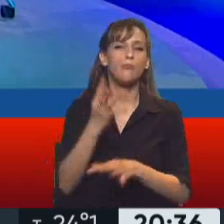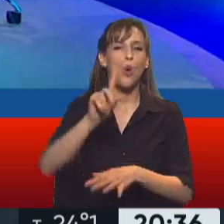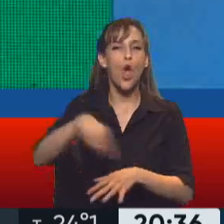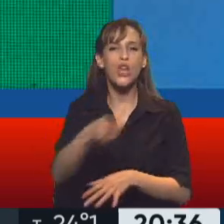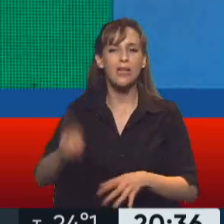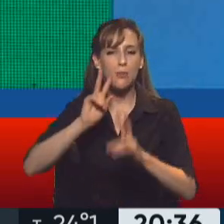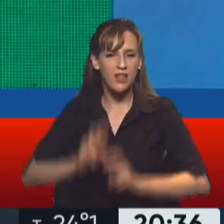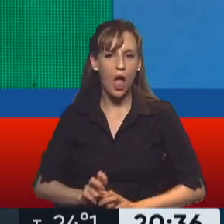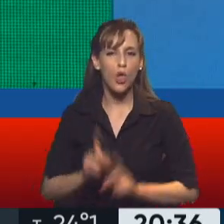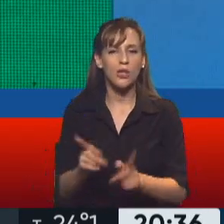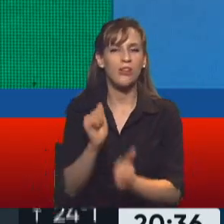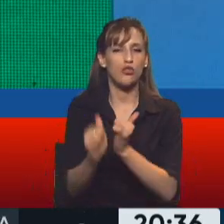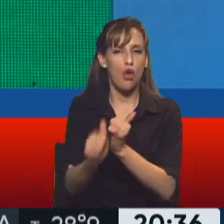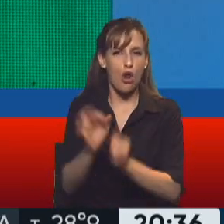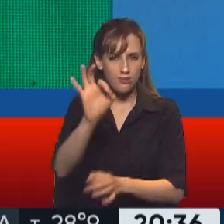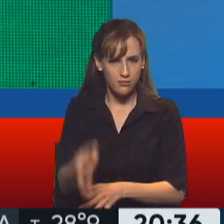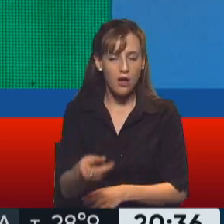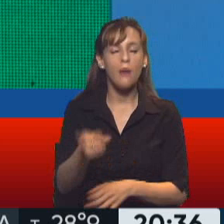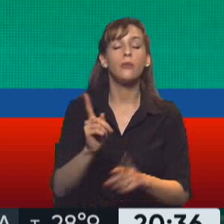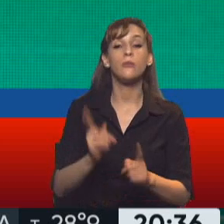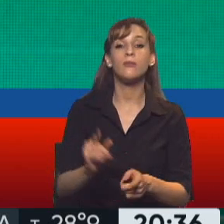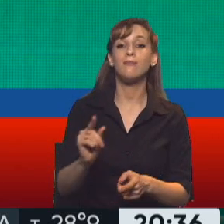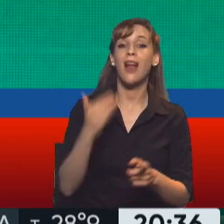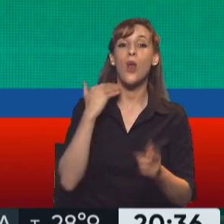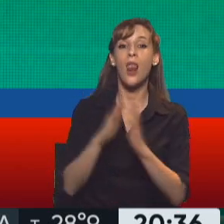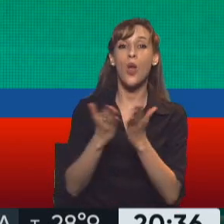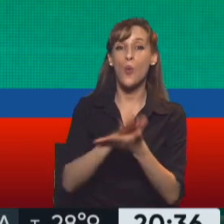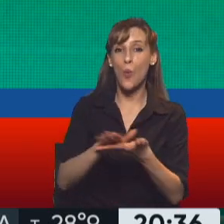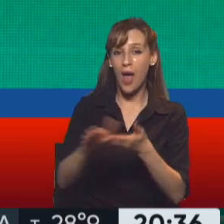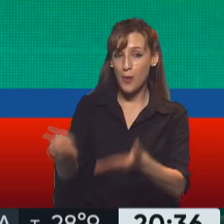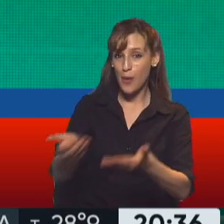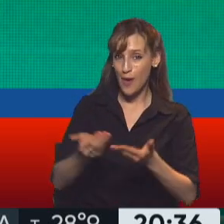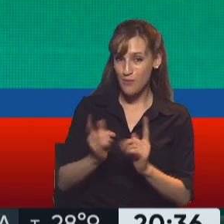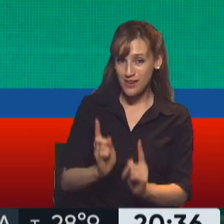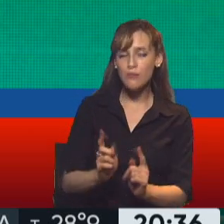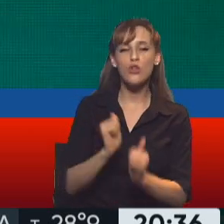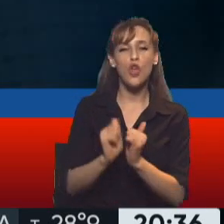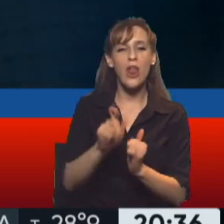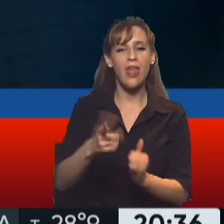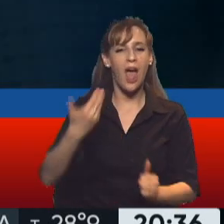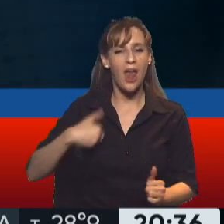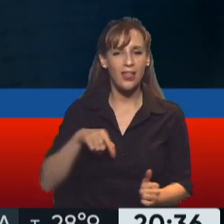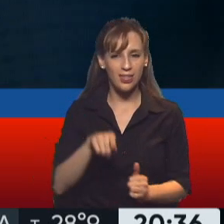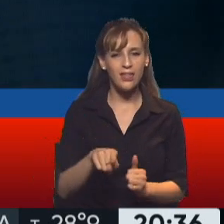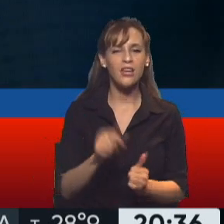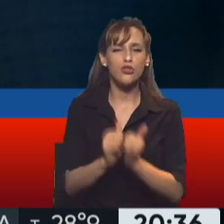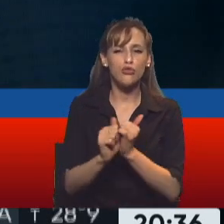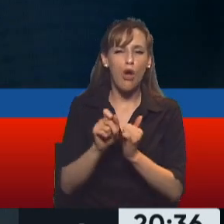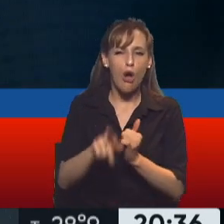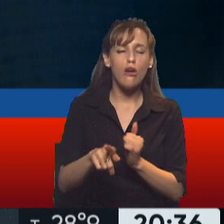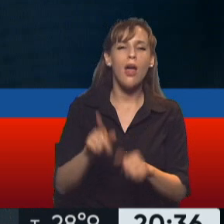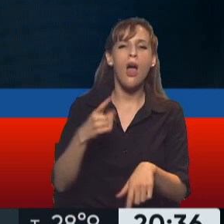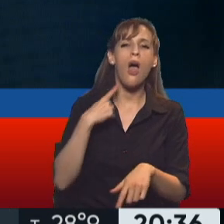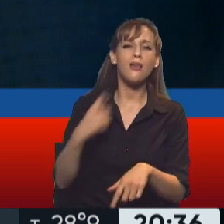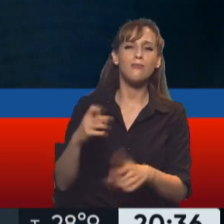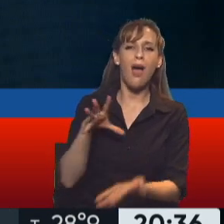por estar acá hoy. ¿Eh? Estábamos viendo que trajiste tu nuevo libro, Historia de la Argentina, biografía de un país desde la conquista española